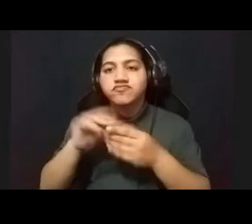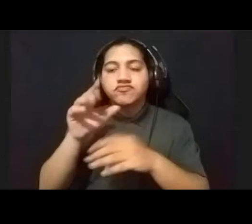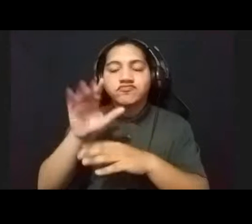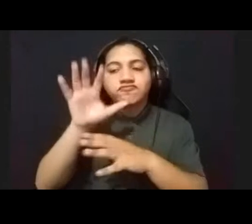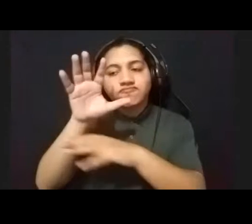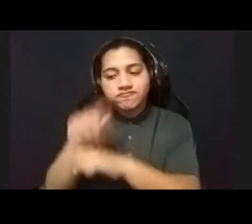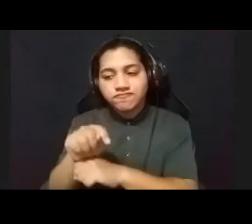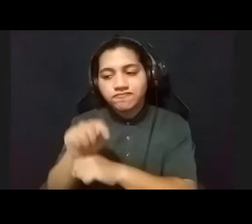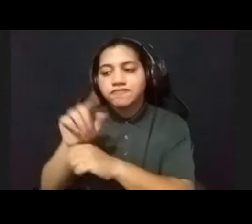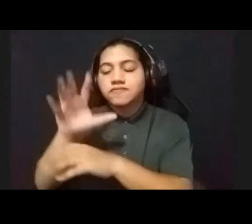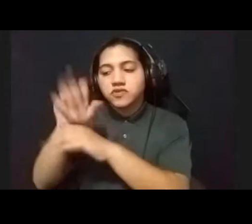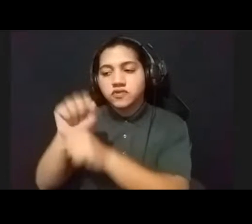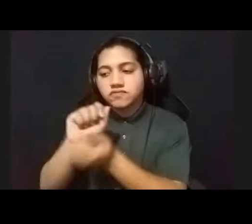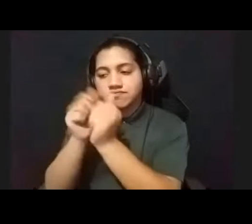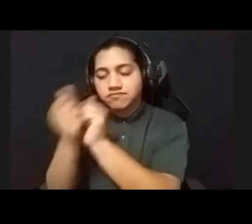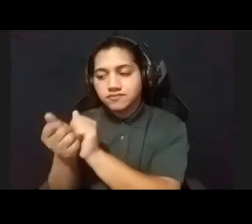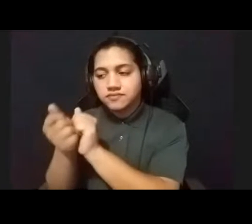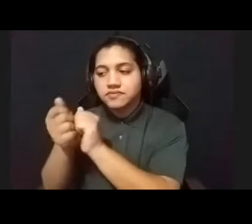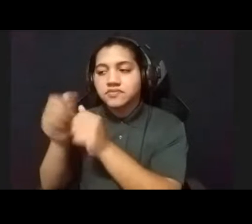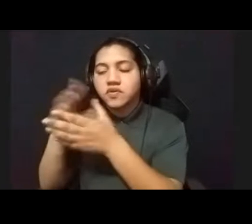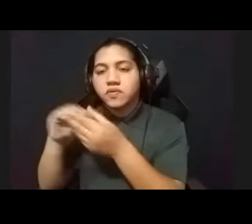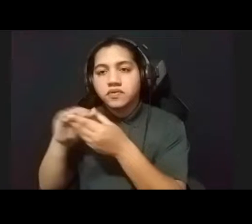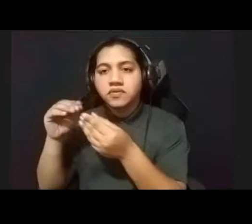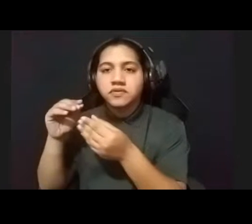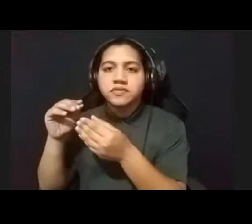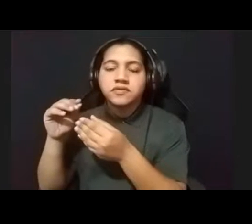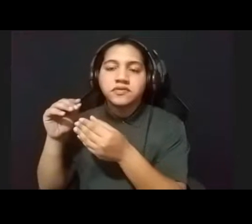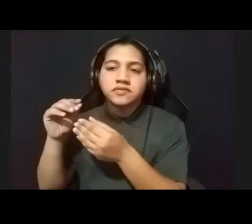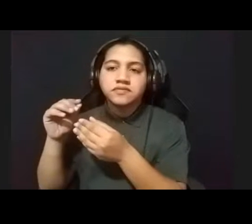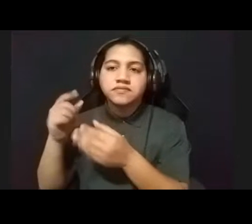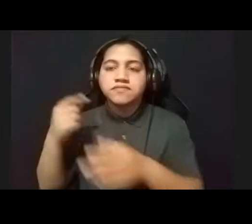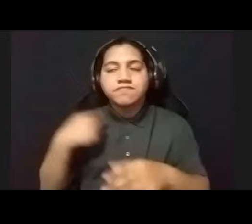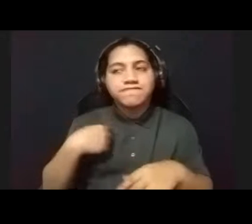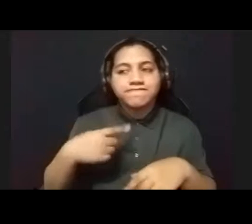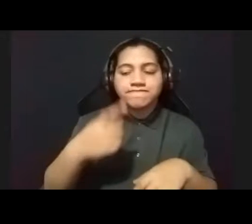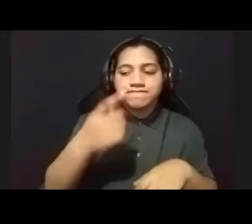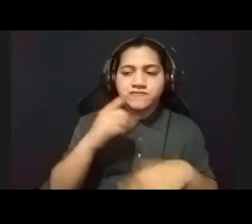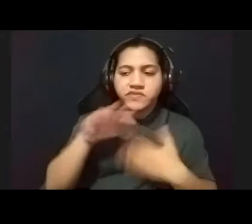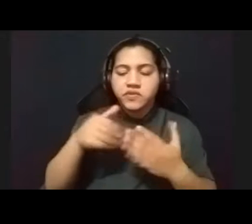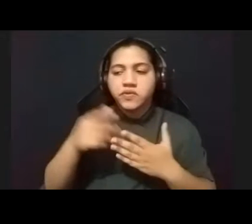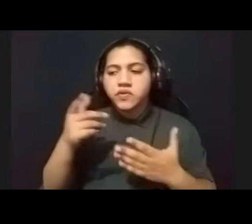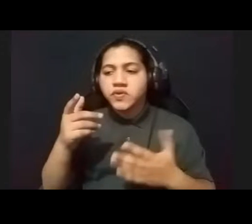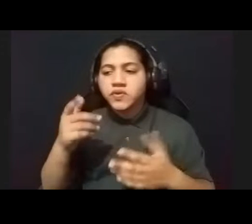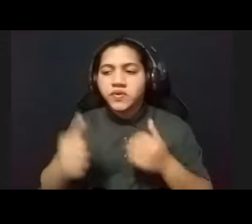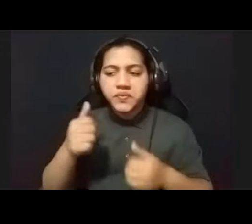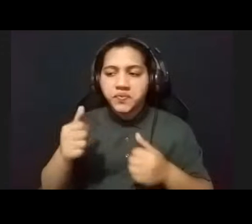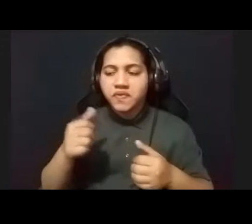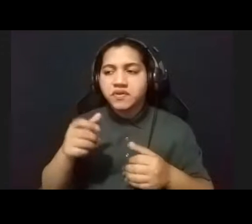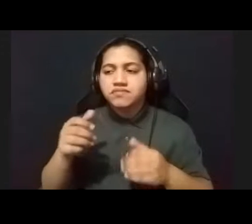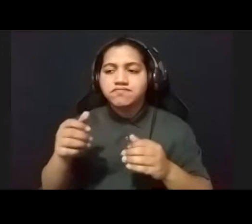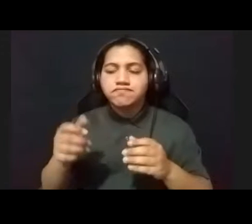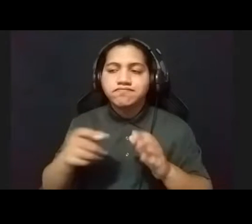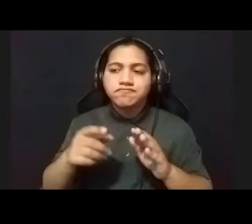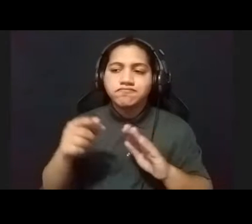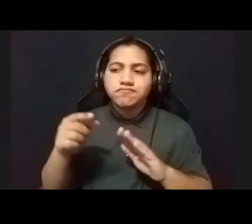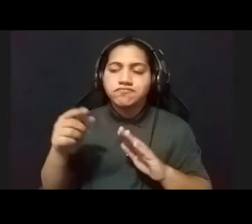el cuento. Yo diría que si me preguntaran de todas las versiones cuál es el cuento más puertorriqueño, yo